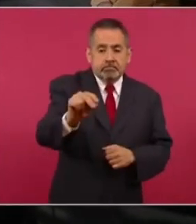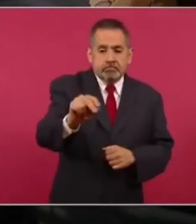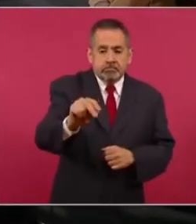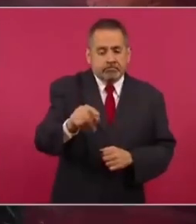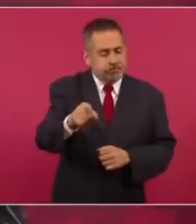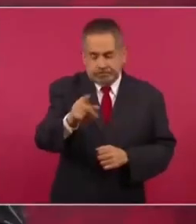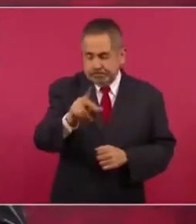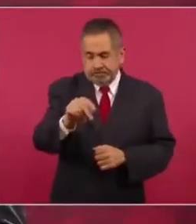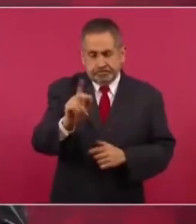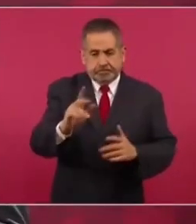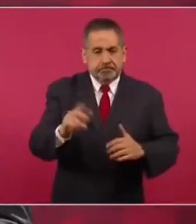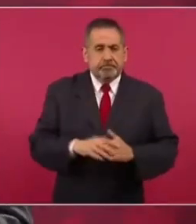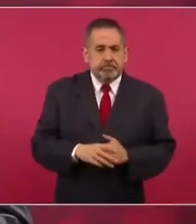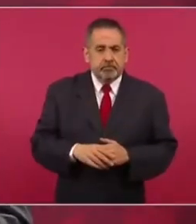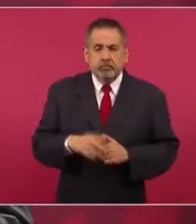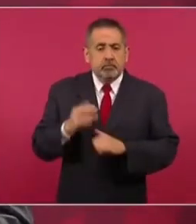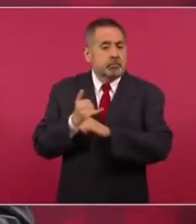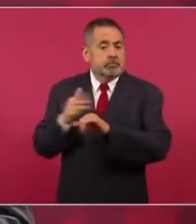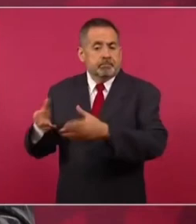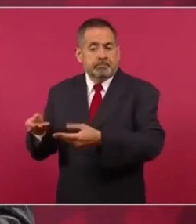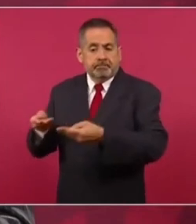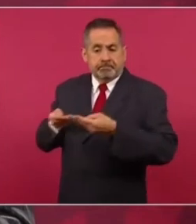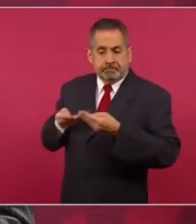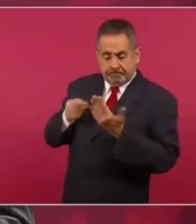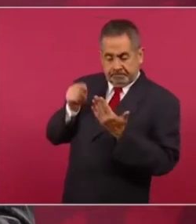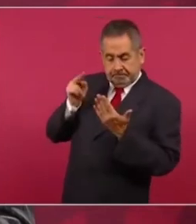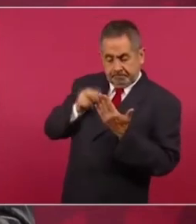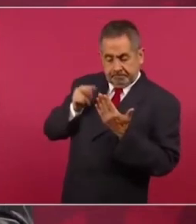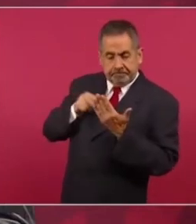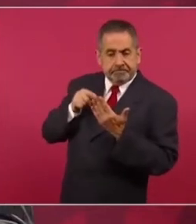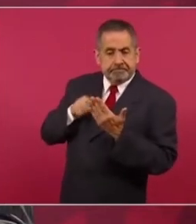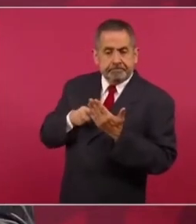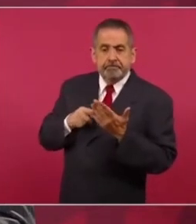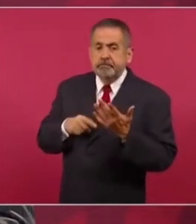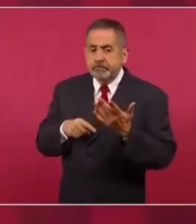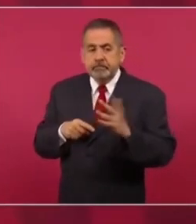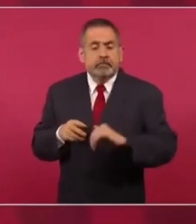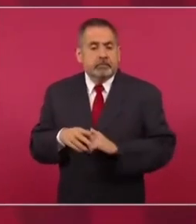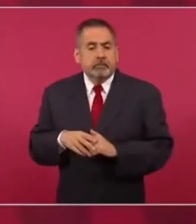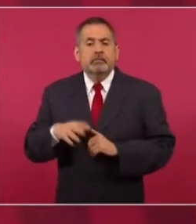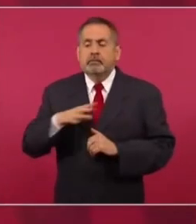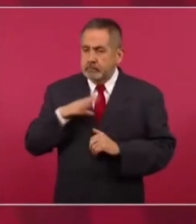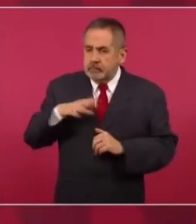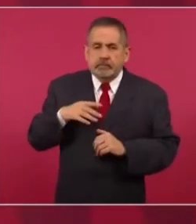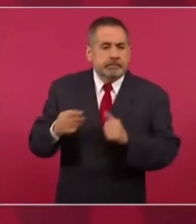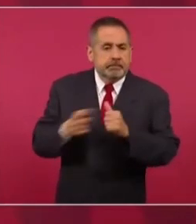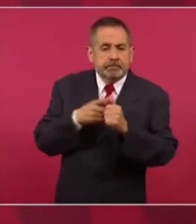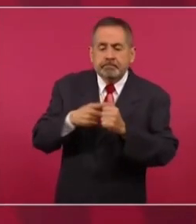Porque tengo información que se hace una encuesta